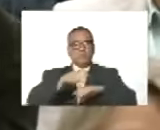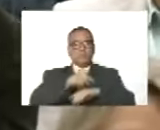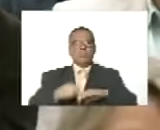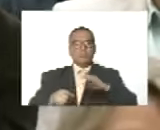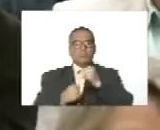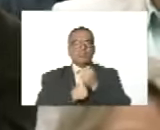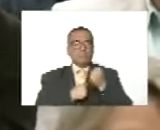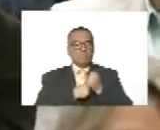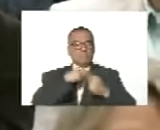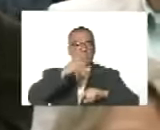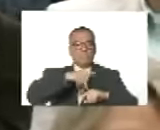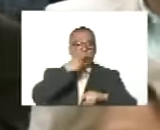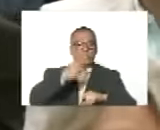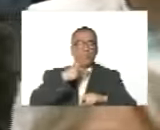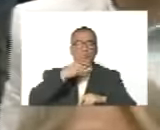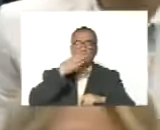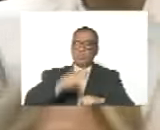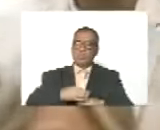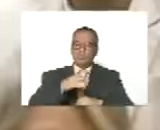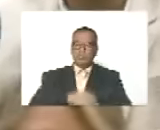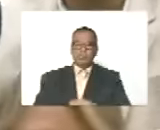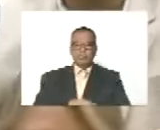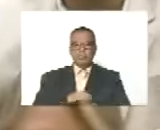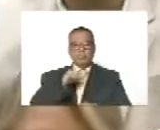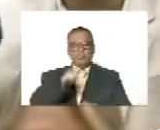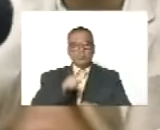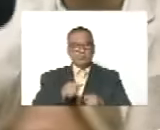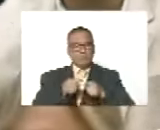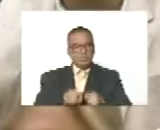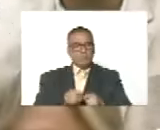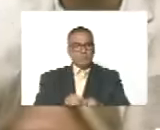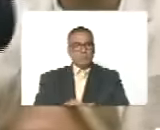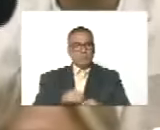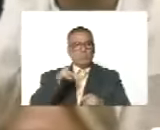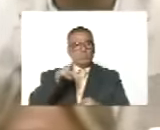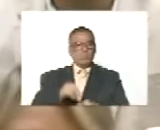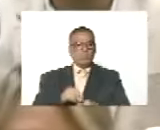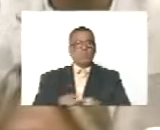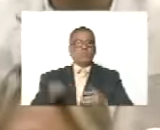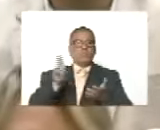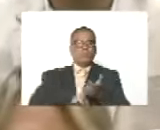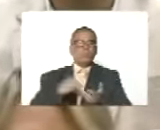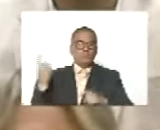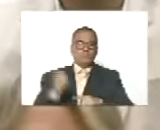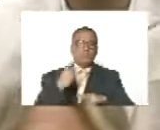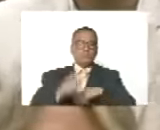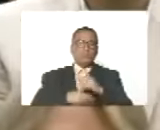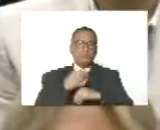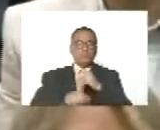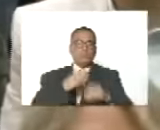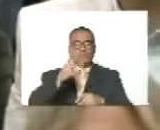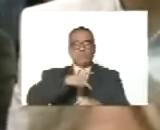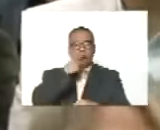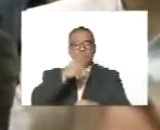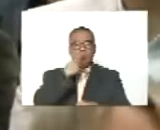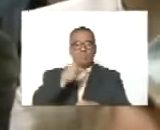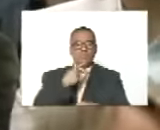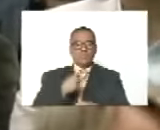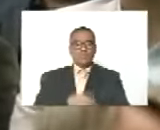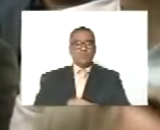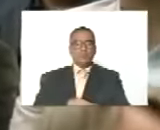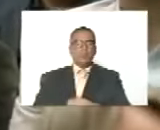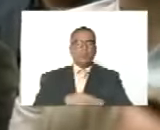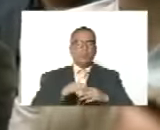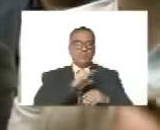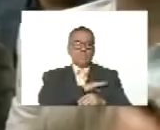apoyado por una política crediticia, si se trata de no volver a implementar políticas que cercenan